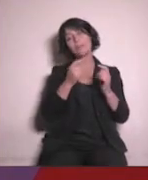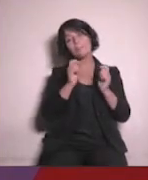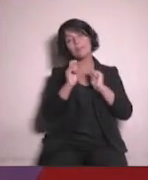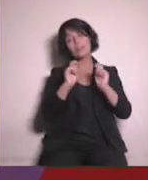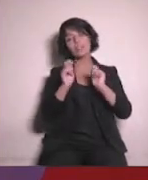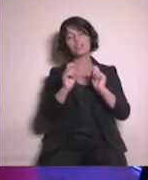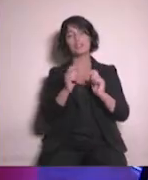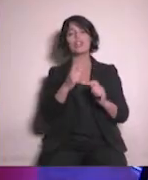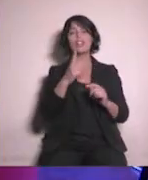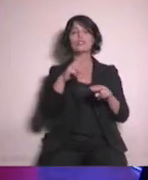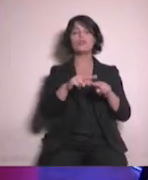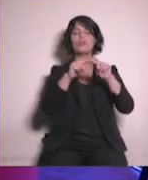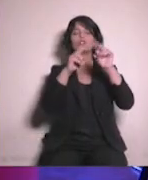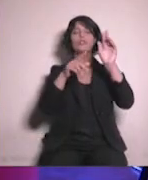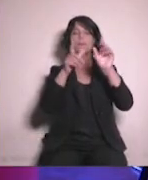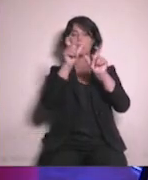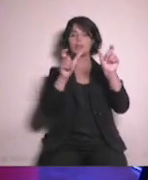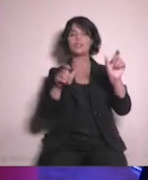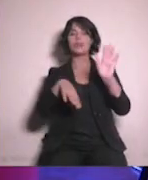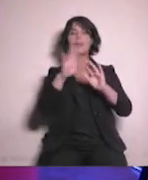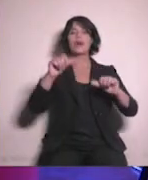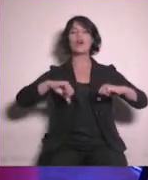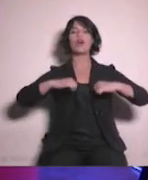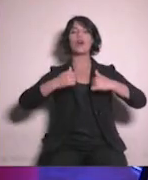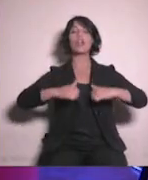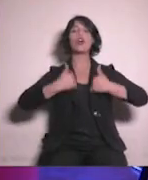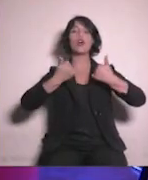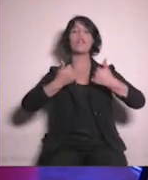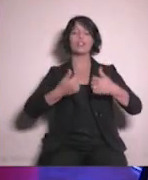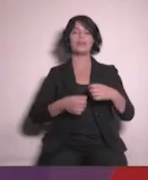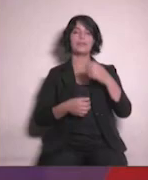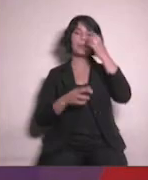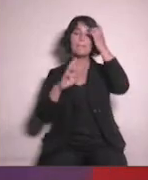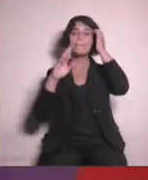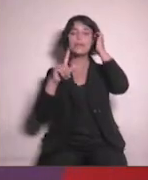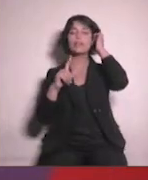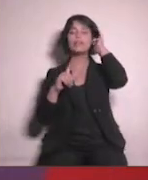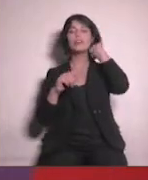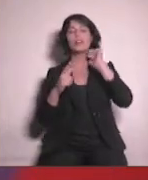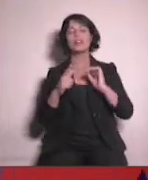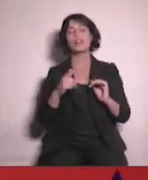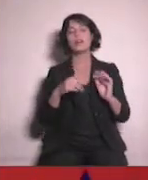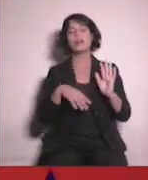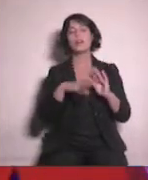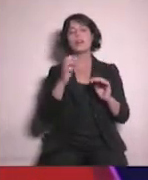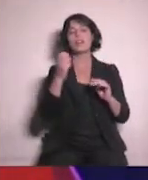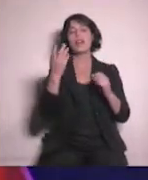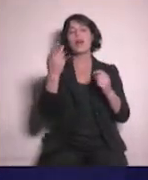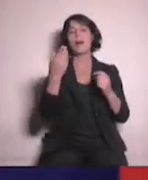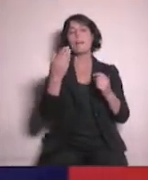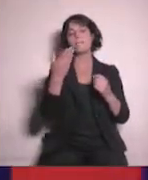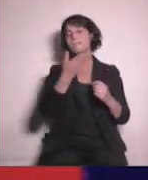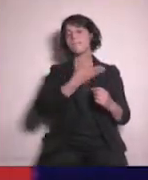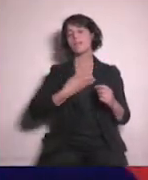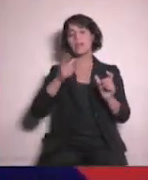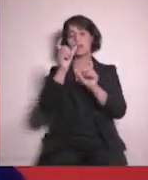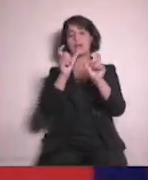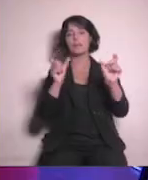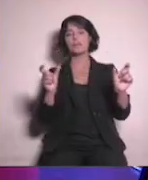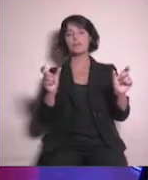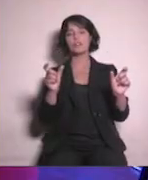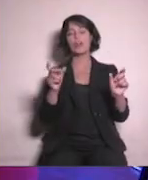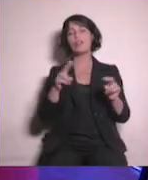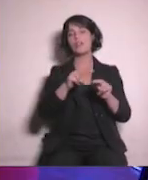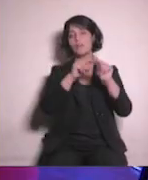Es un fondo para la gente más joven. Sin embargo, más de la mitad de los afiliados del fondo tienen